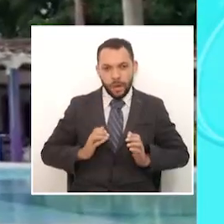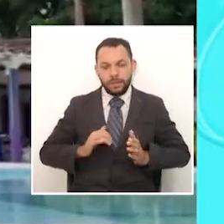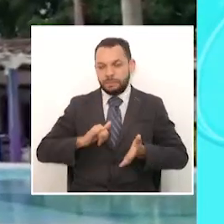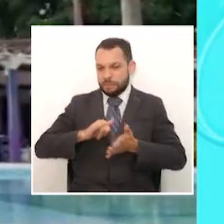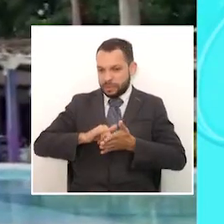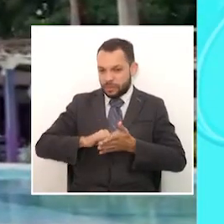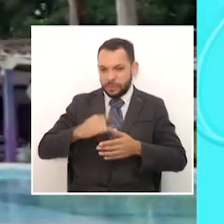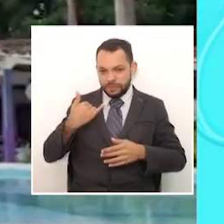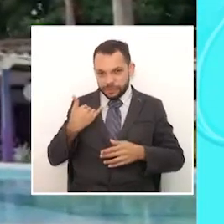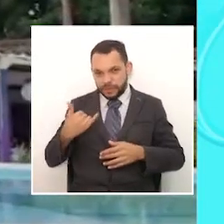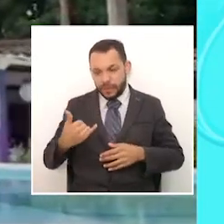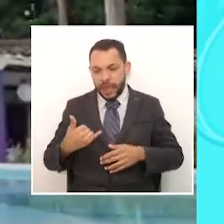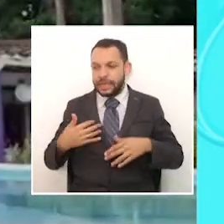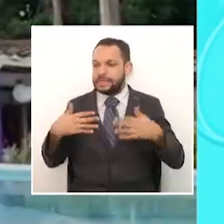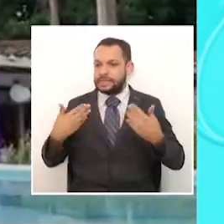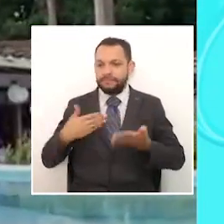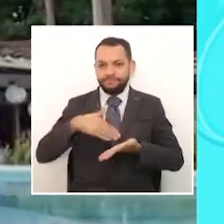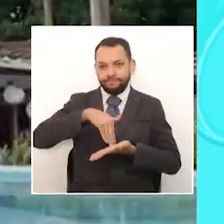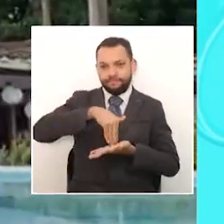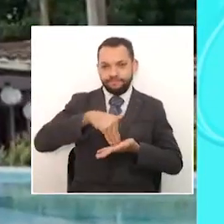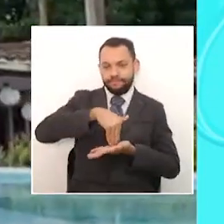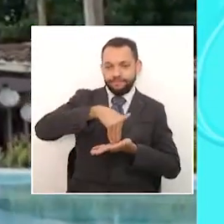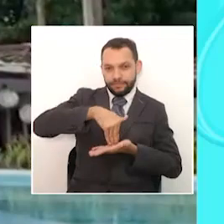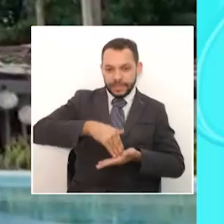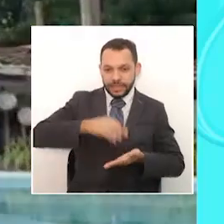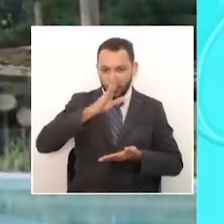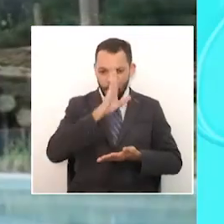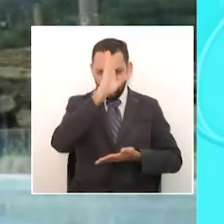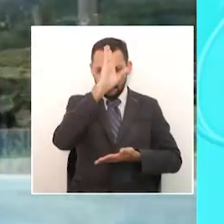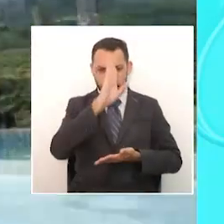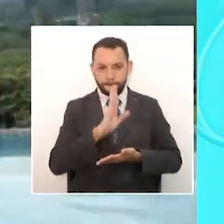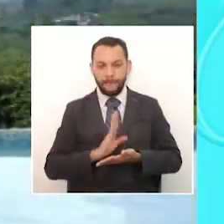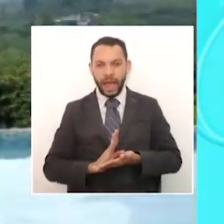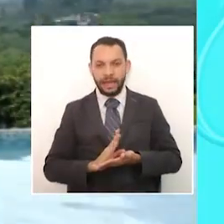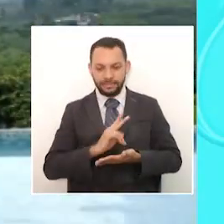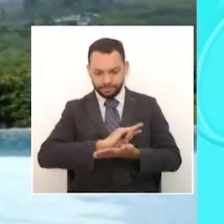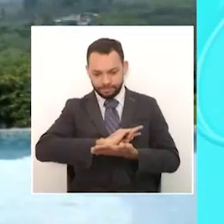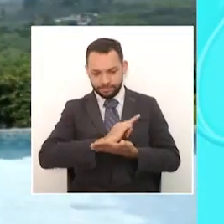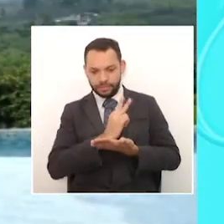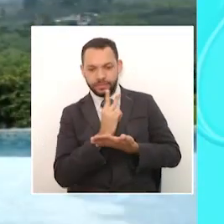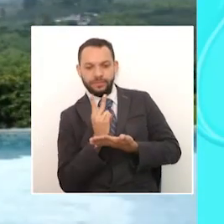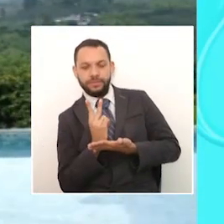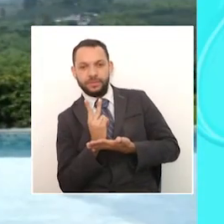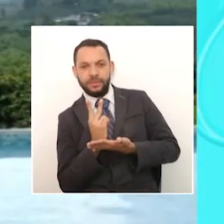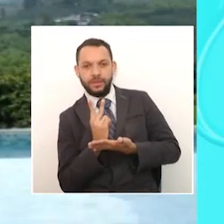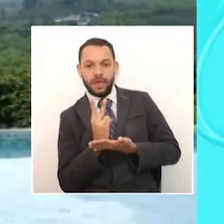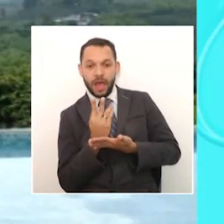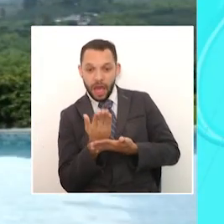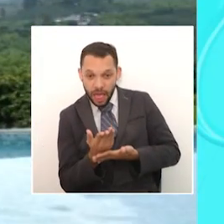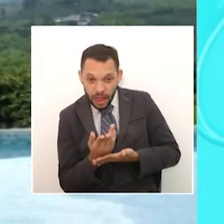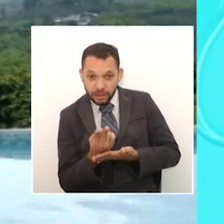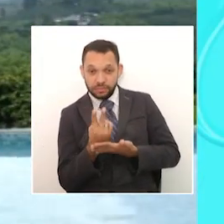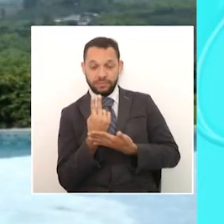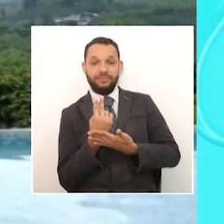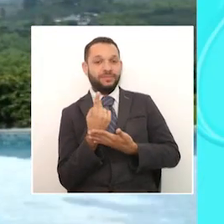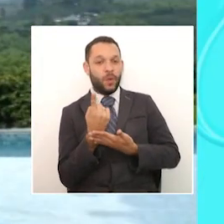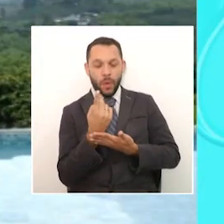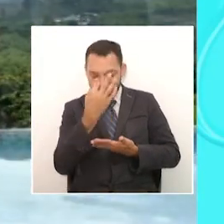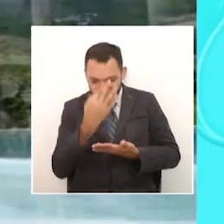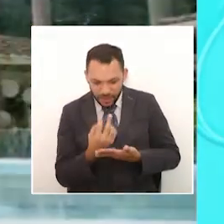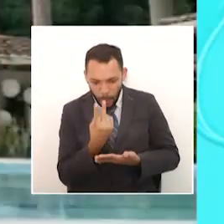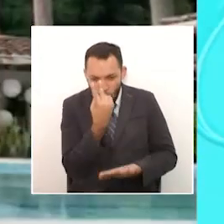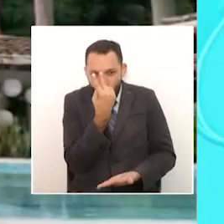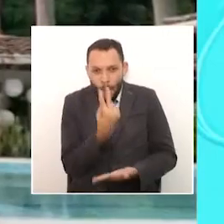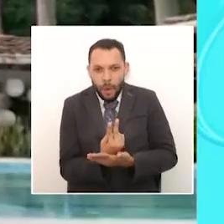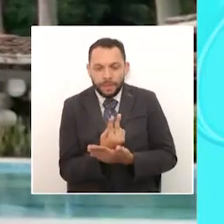Esta es lo que les da equilibrio, estar recto, no ni adelante ni hacia atrás, para devolver un